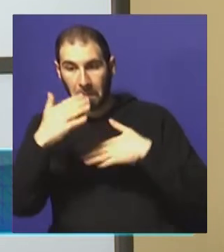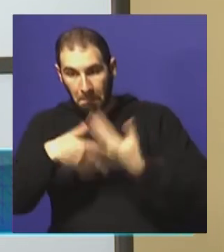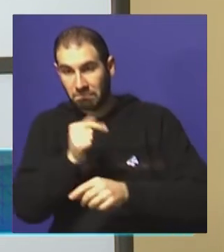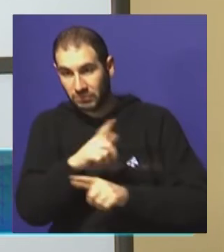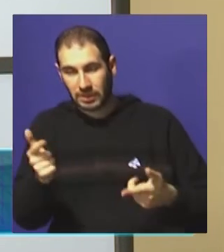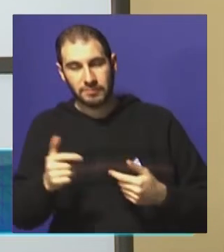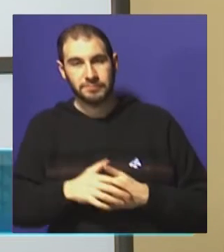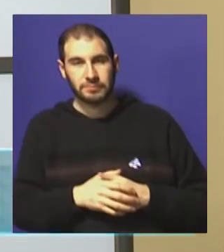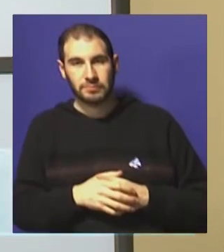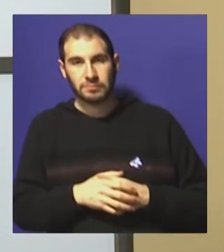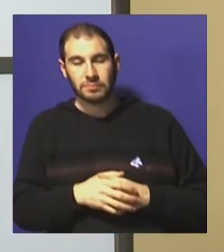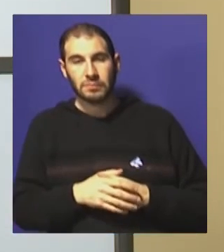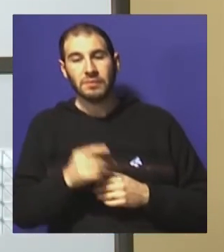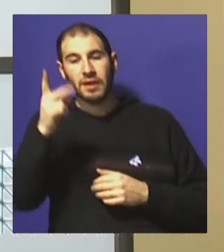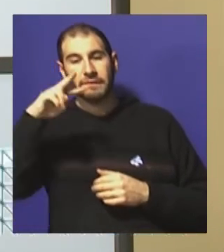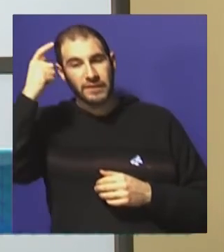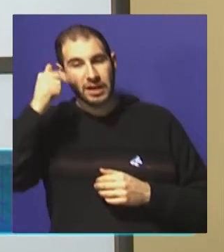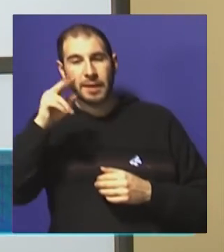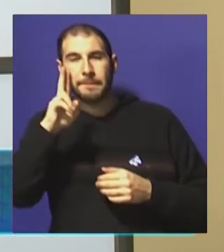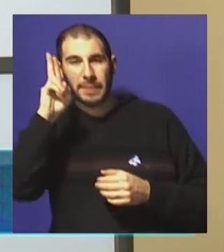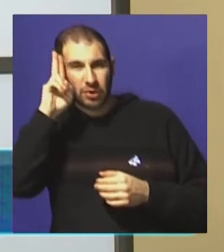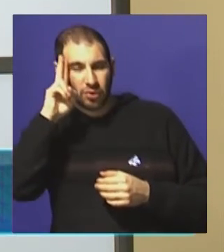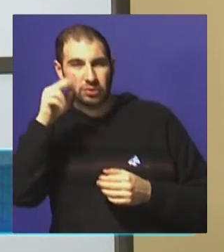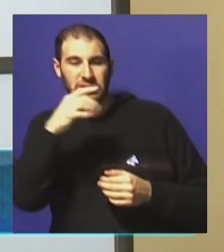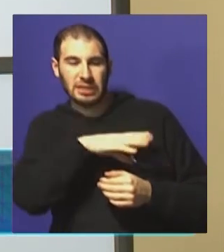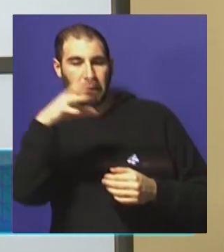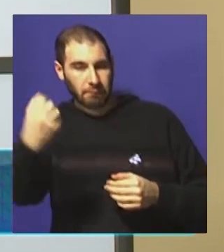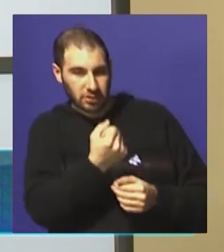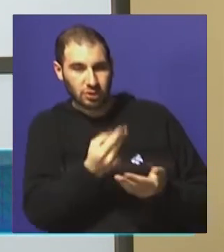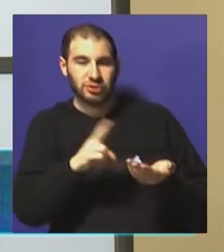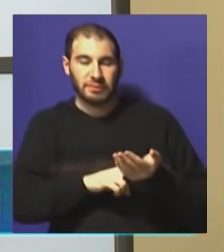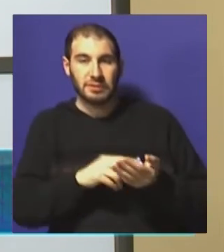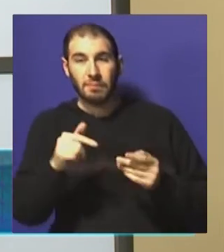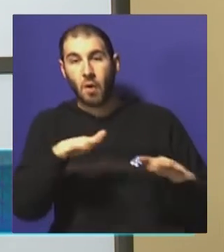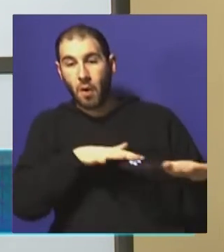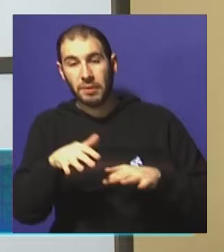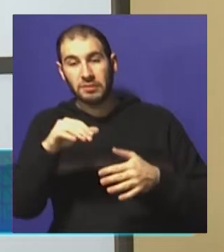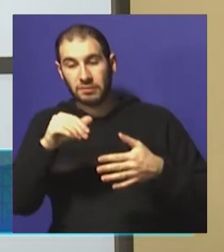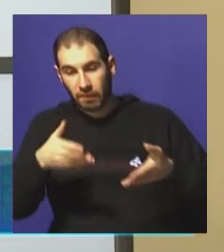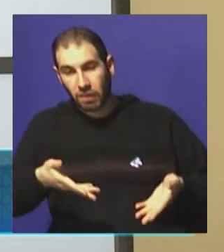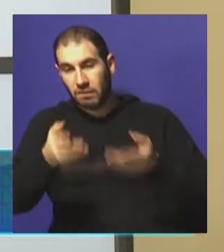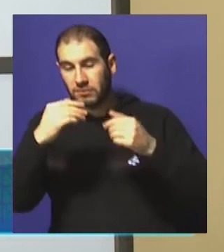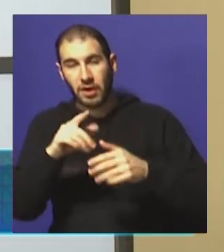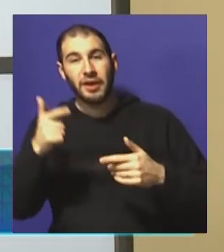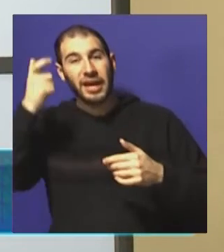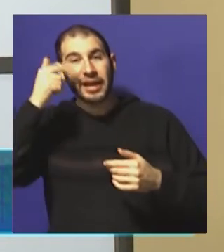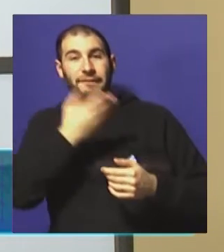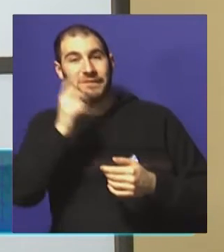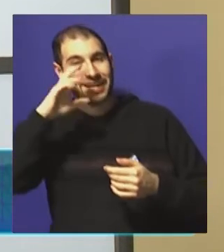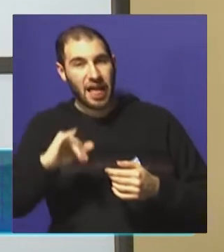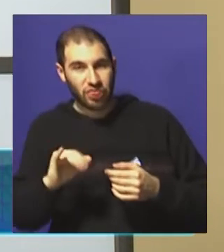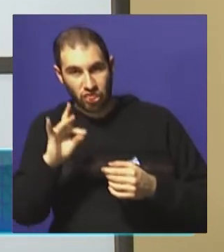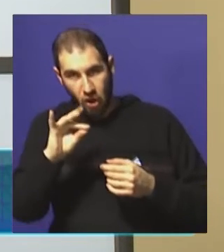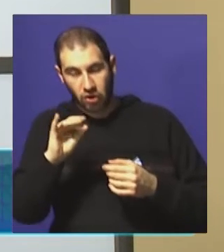revolución. El virrey del Perú había reconquistado Chile, es decir, no había movimiento en pie. Y Fernando VII, que